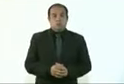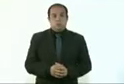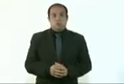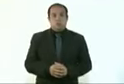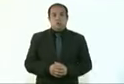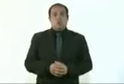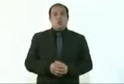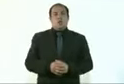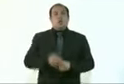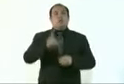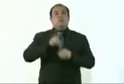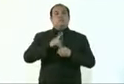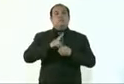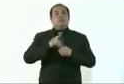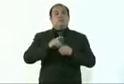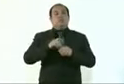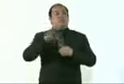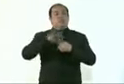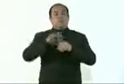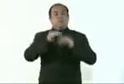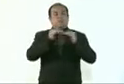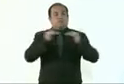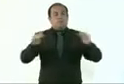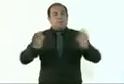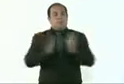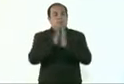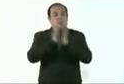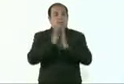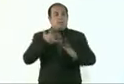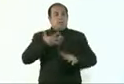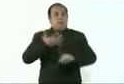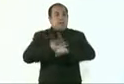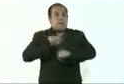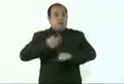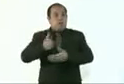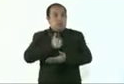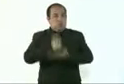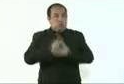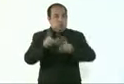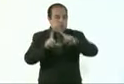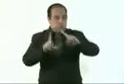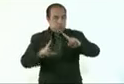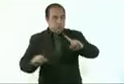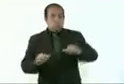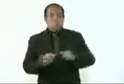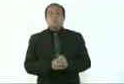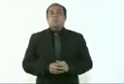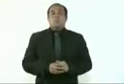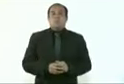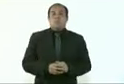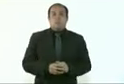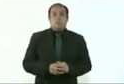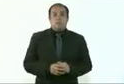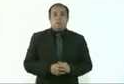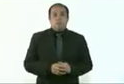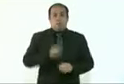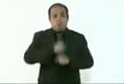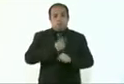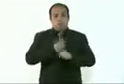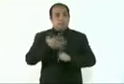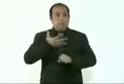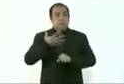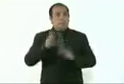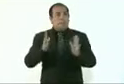democracia participativa sea cada vez una realidad mayor en la ciudad y en el país. Y esta oportunidad que tenemos